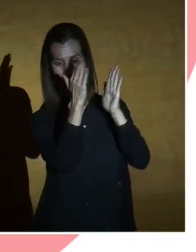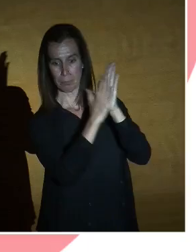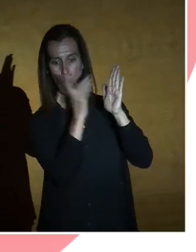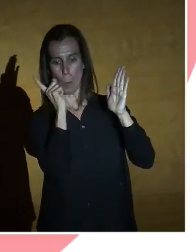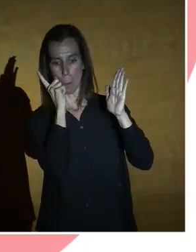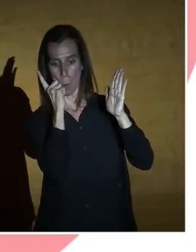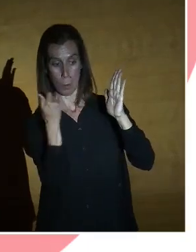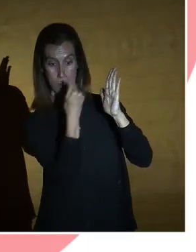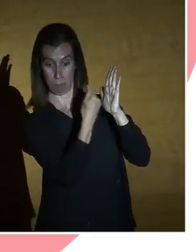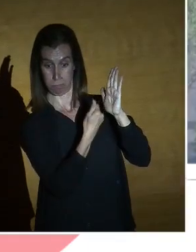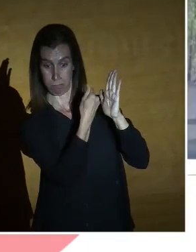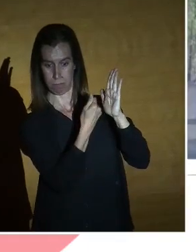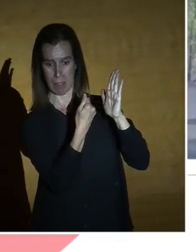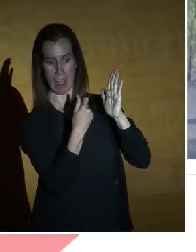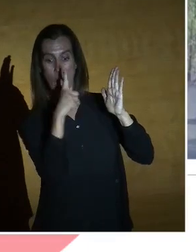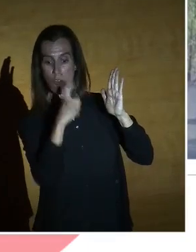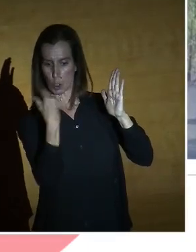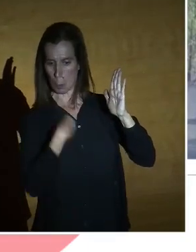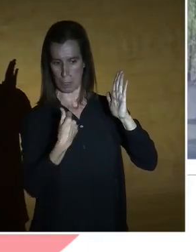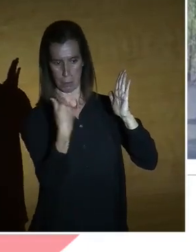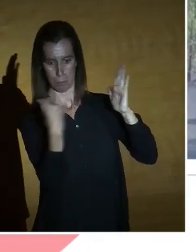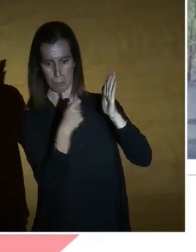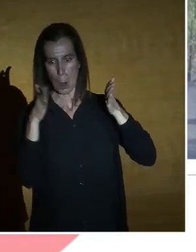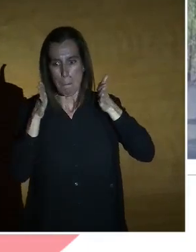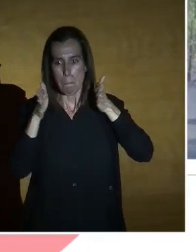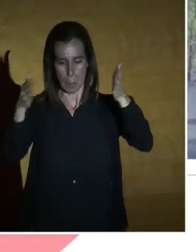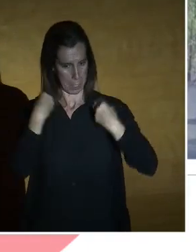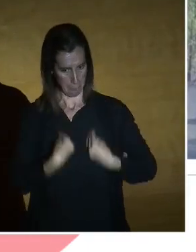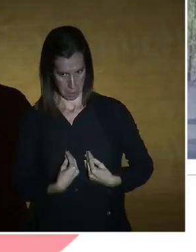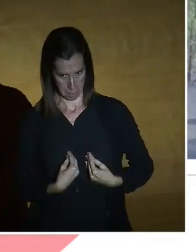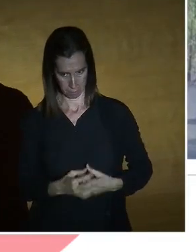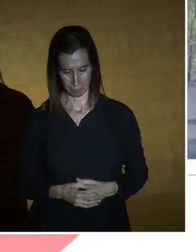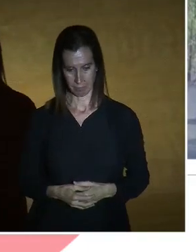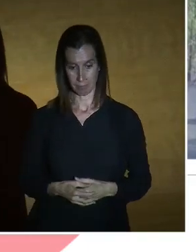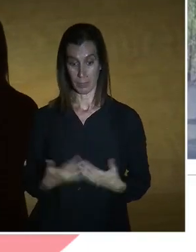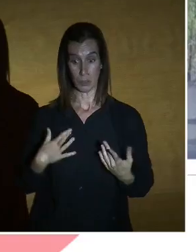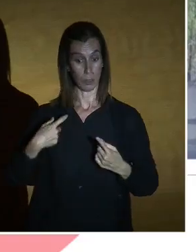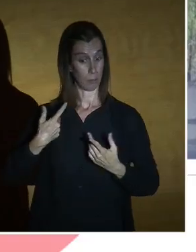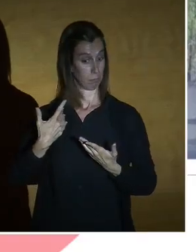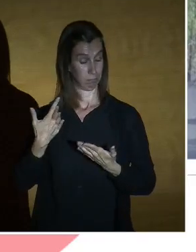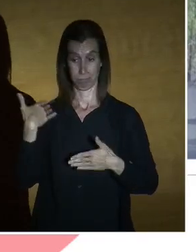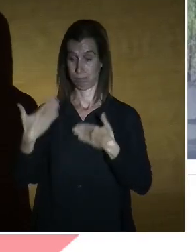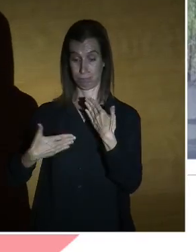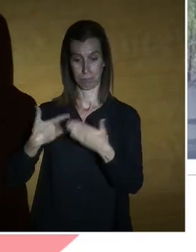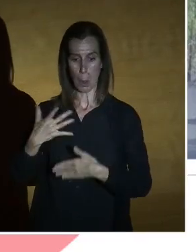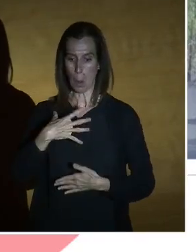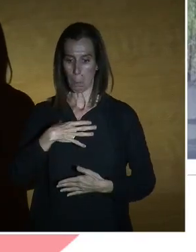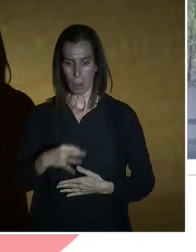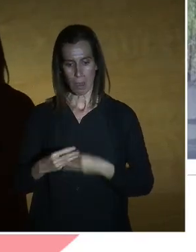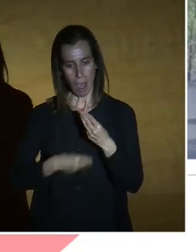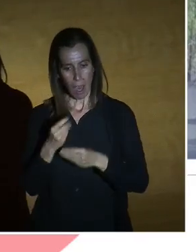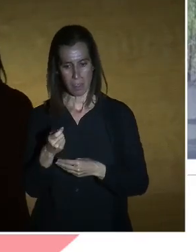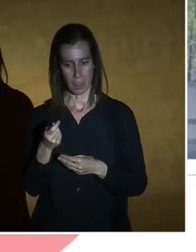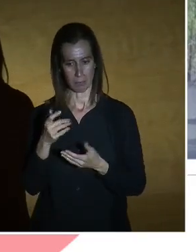móvil y podías hacer siempre las fotos desde la misma perspectiva. Con lo cual, durante todo el tiempo, pues se podía ir haciendo